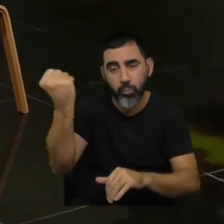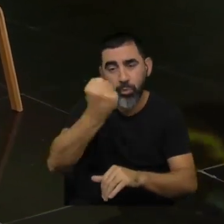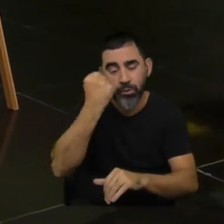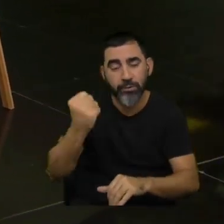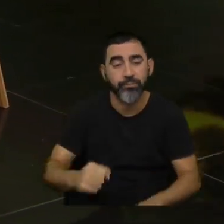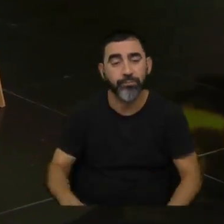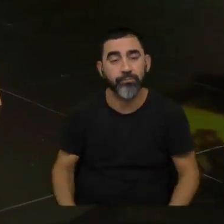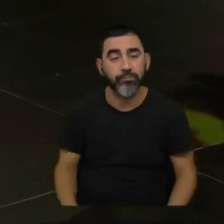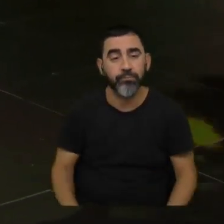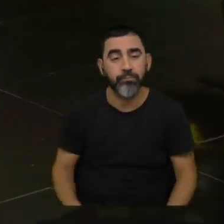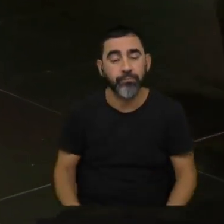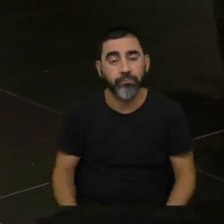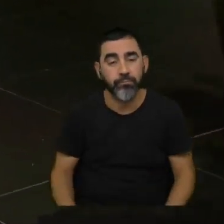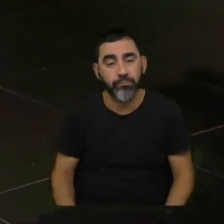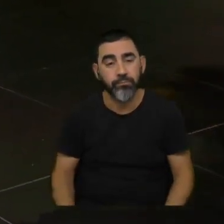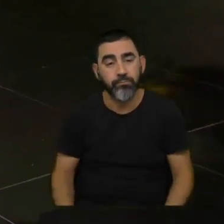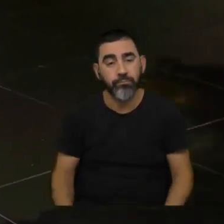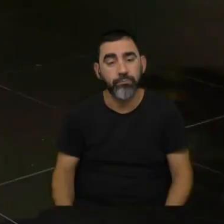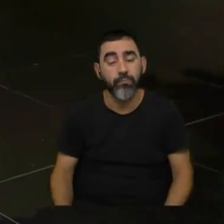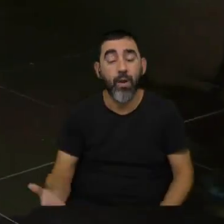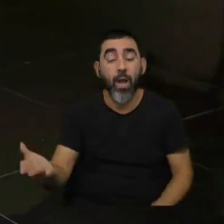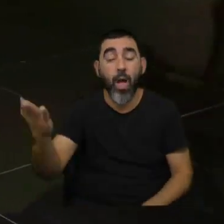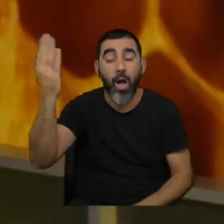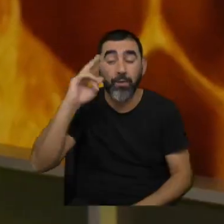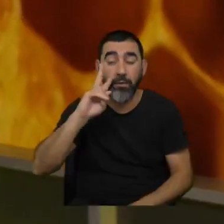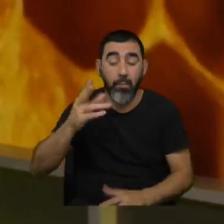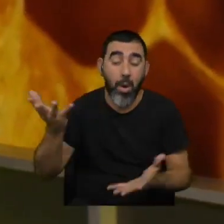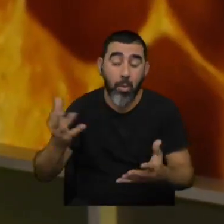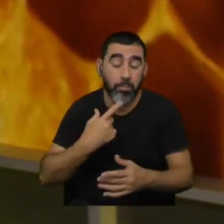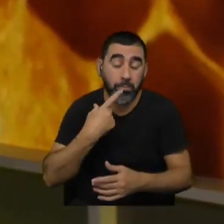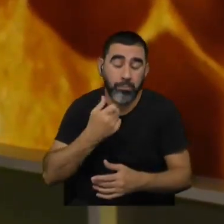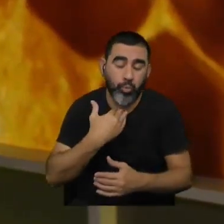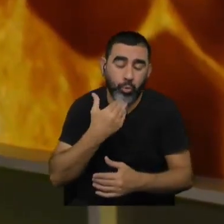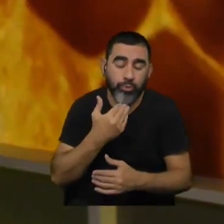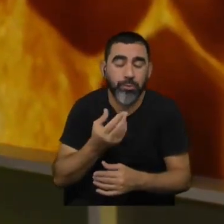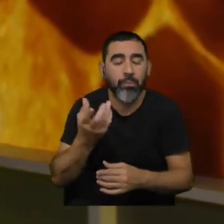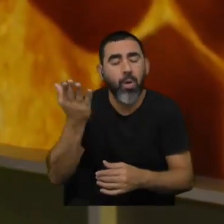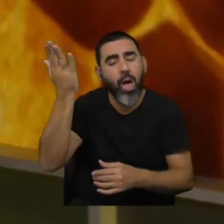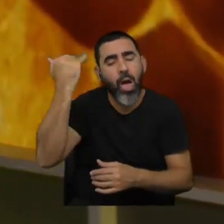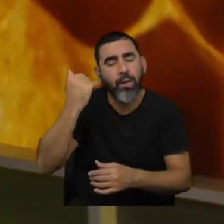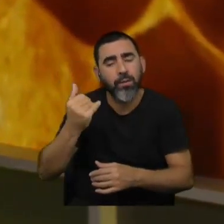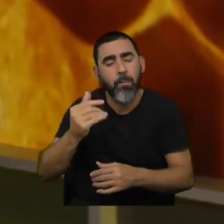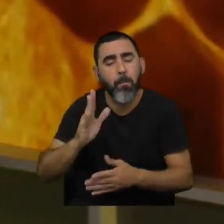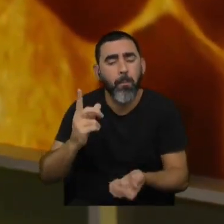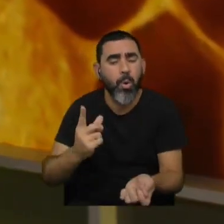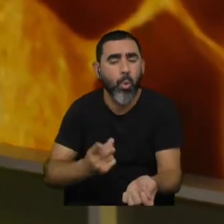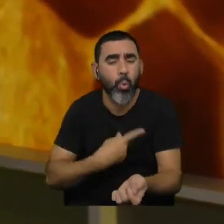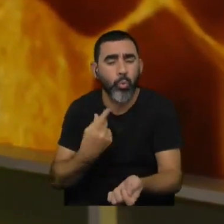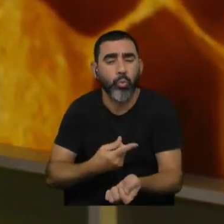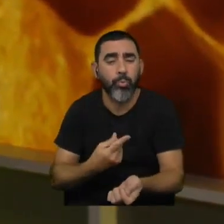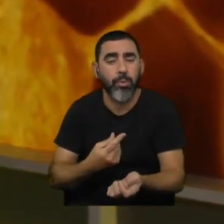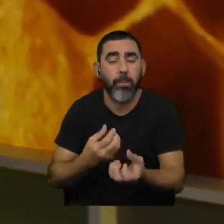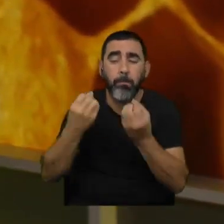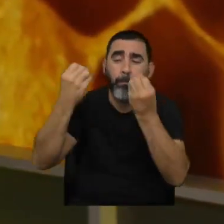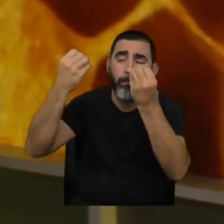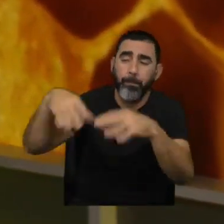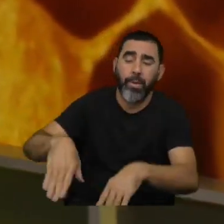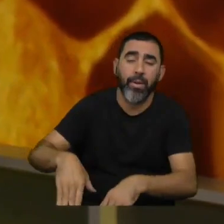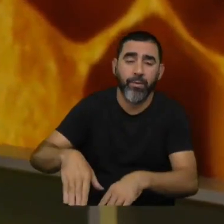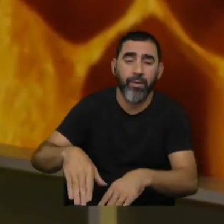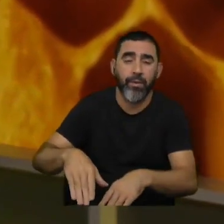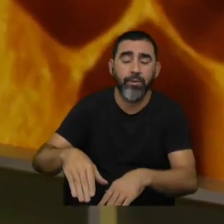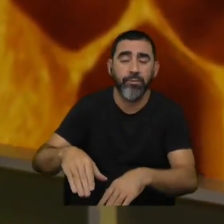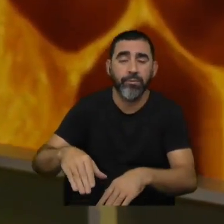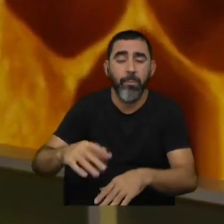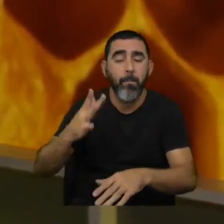veía antes, capaz que sigue pasando y se me escapa, pero me da la impresión que hace un tiempo atrás era más frecuente ver, bueno, se perdió toda una tanda de